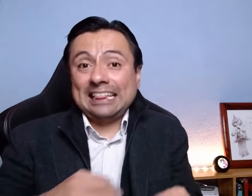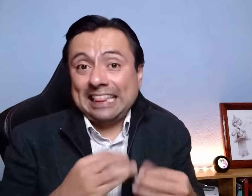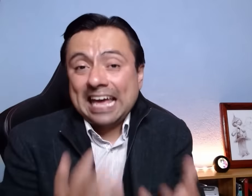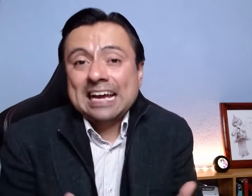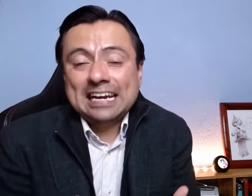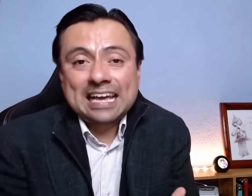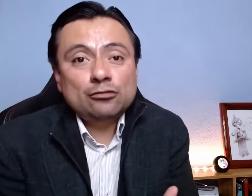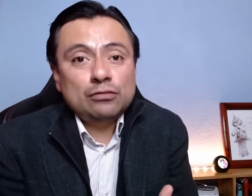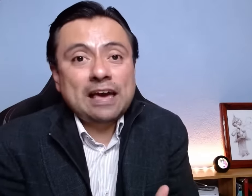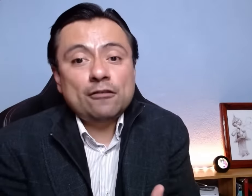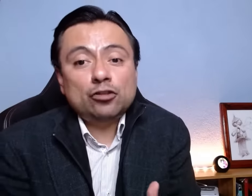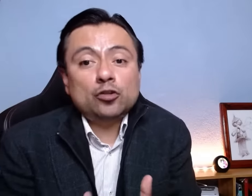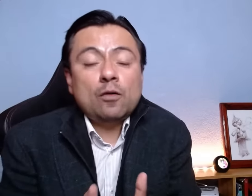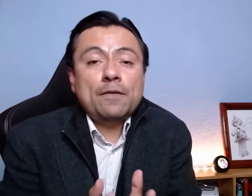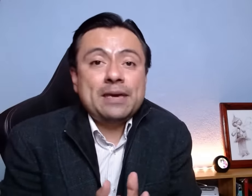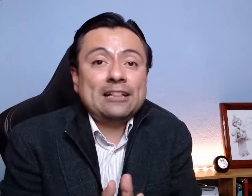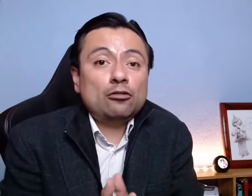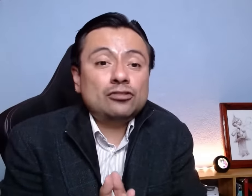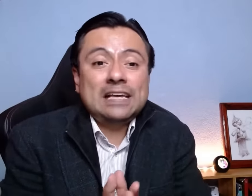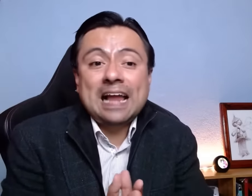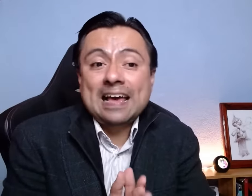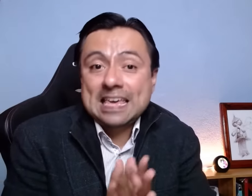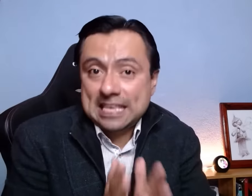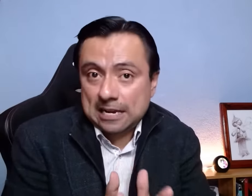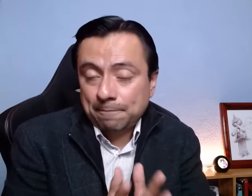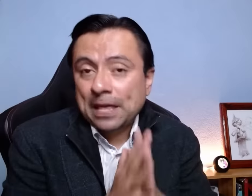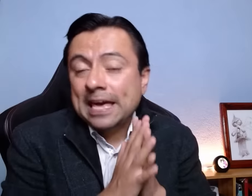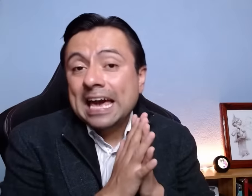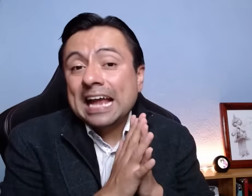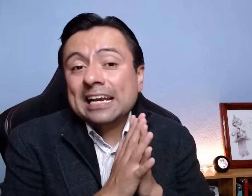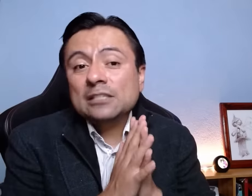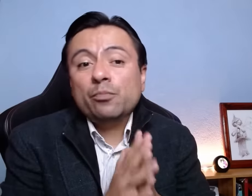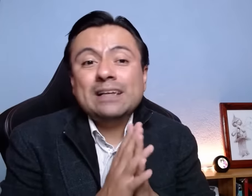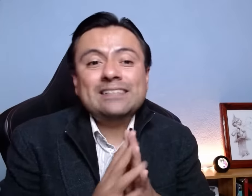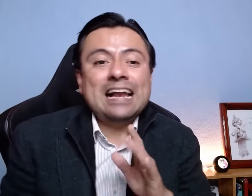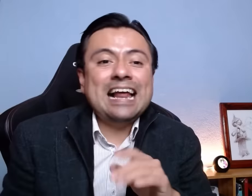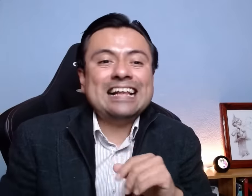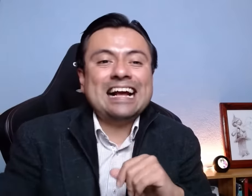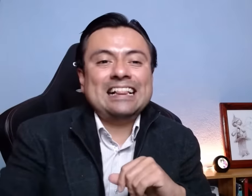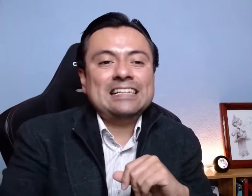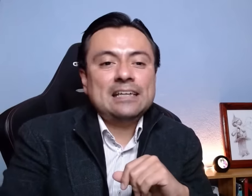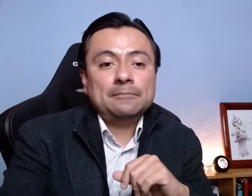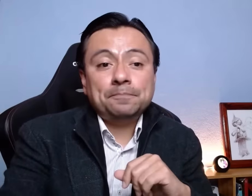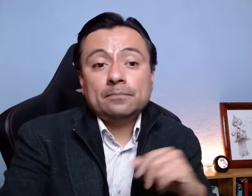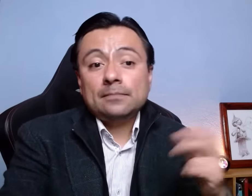ya tengan estudiados los movimientos de la edil. En respuesta,